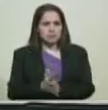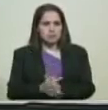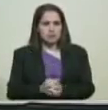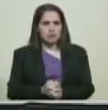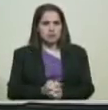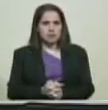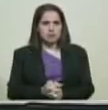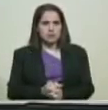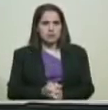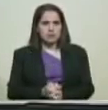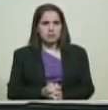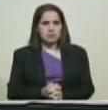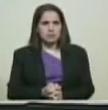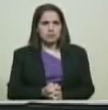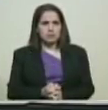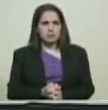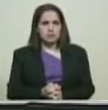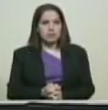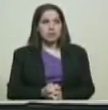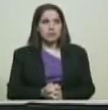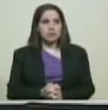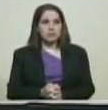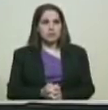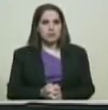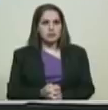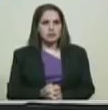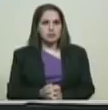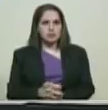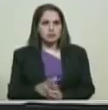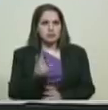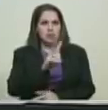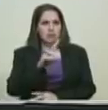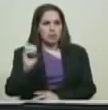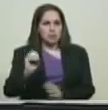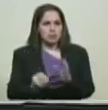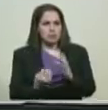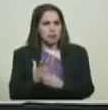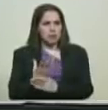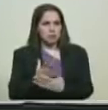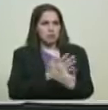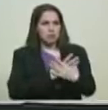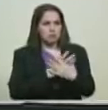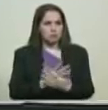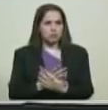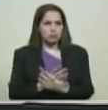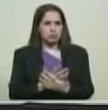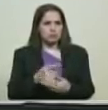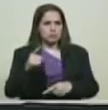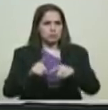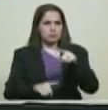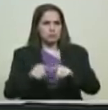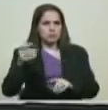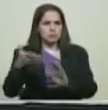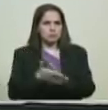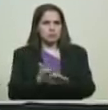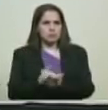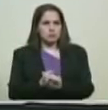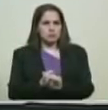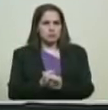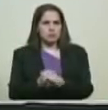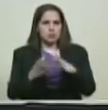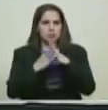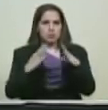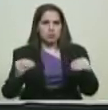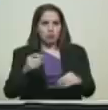su derecho al voto, una vez que exprese su voluntad, todos los candidatos debemos